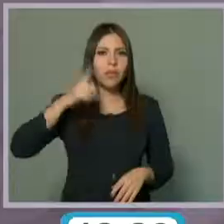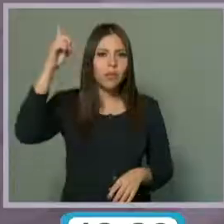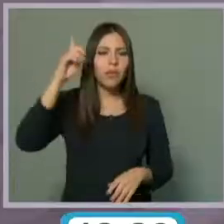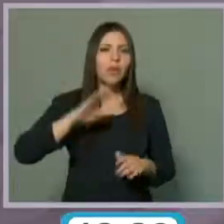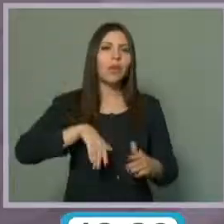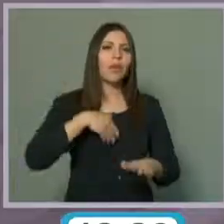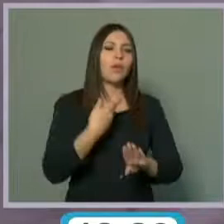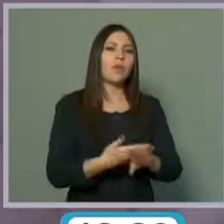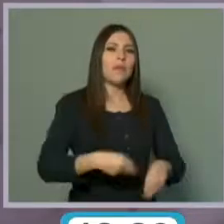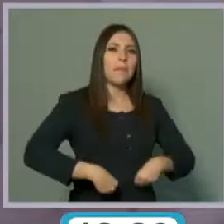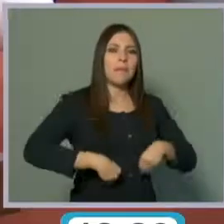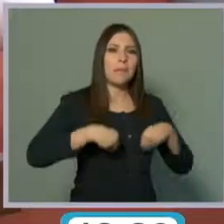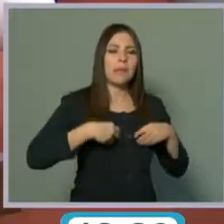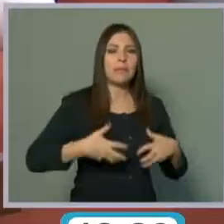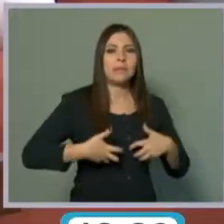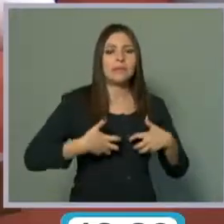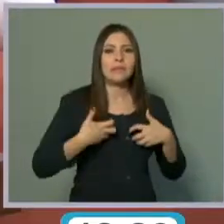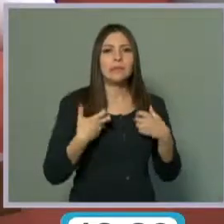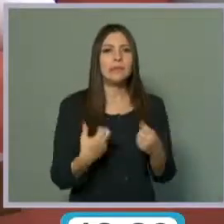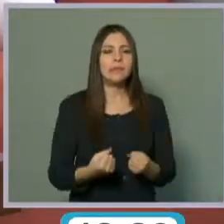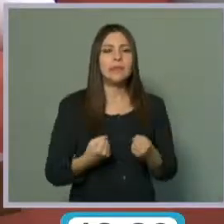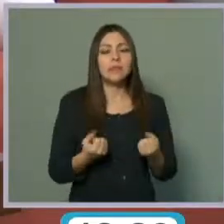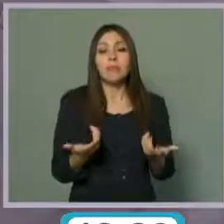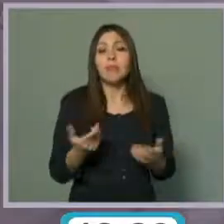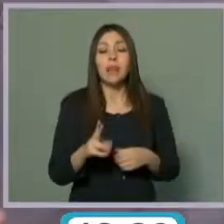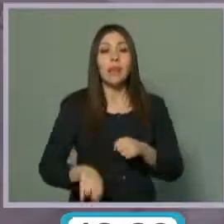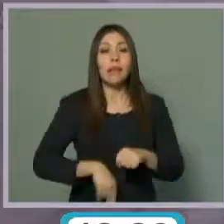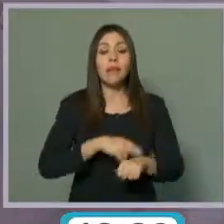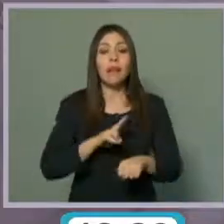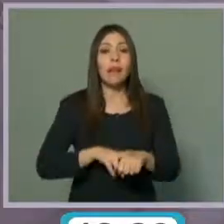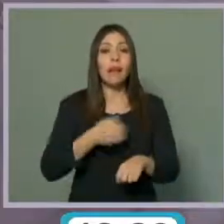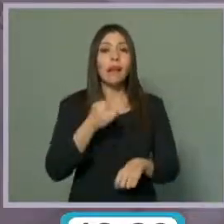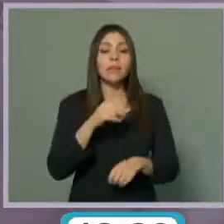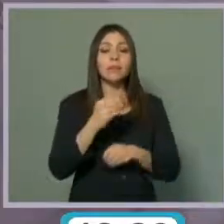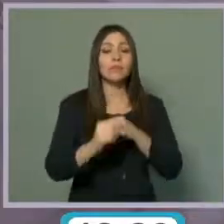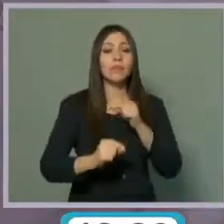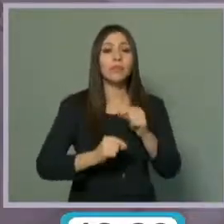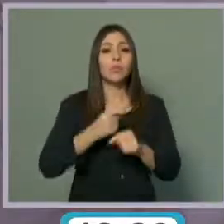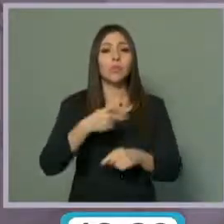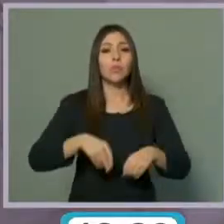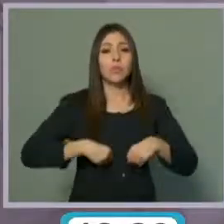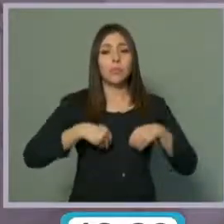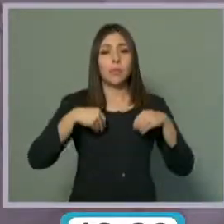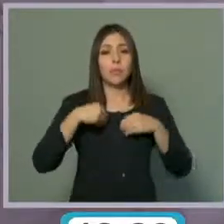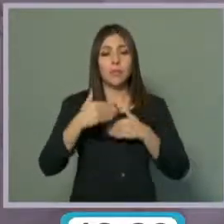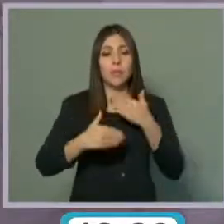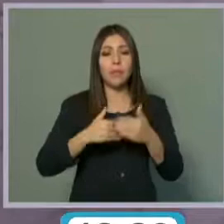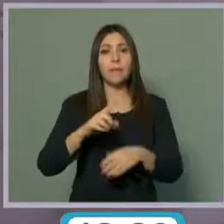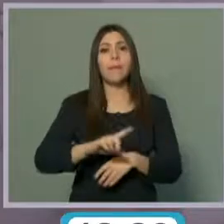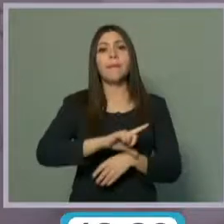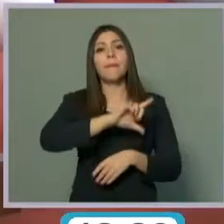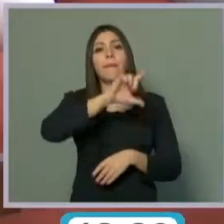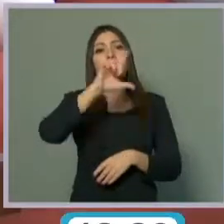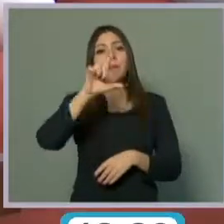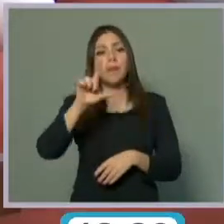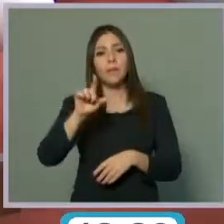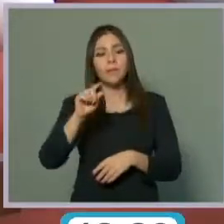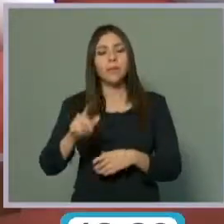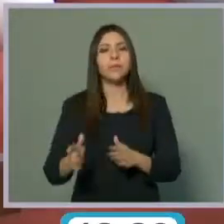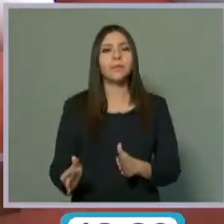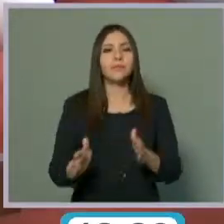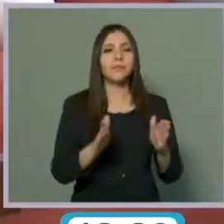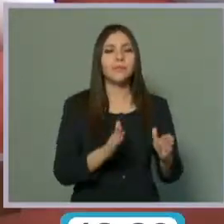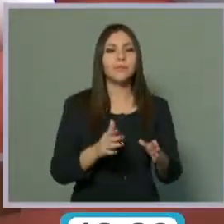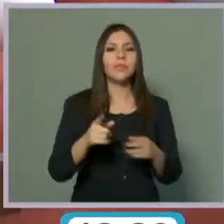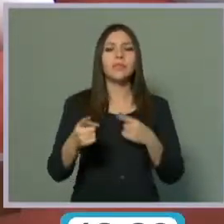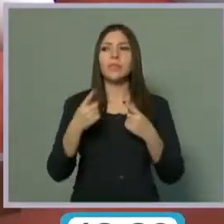la vida, ¿no? Y bueno, es muy natural y muy normal porque es parte de este proceso. Y entonces empieza la negociación. Es cuando